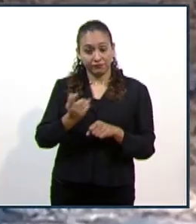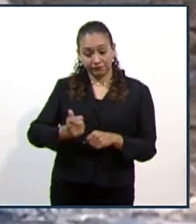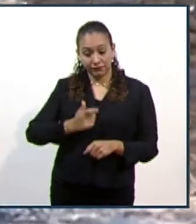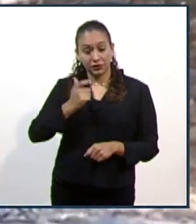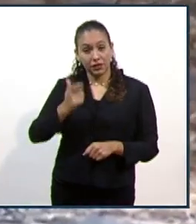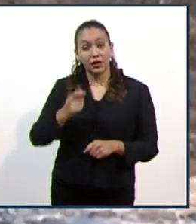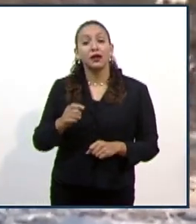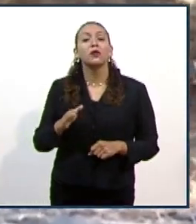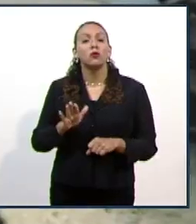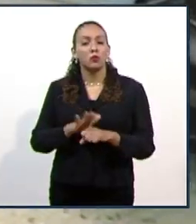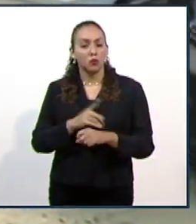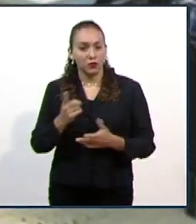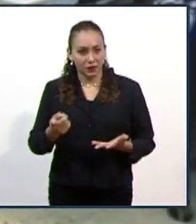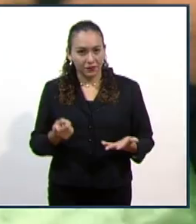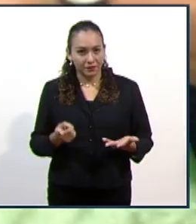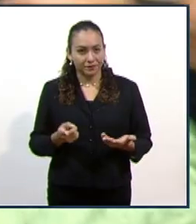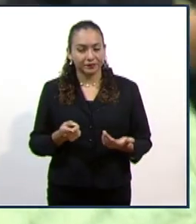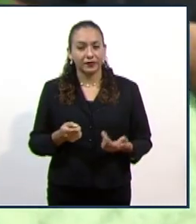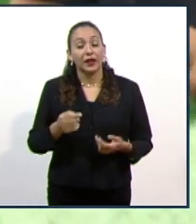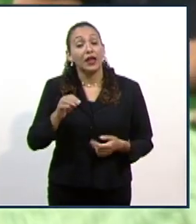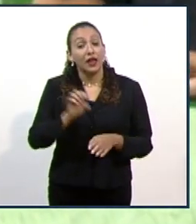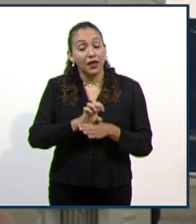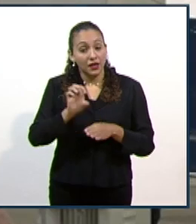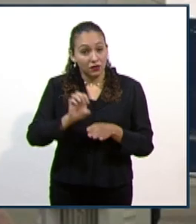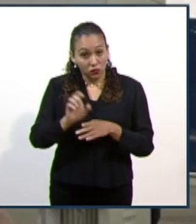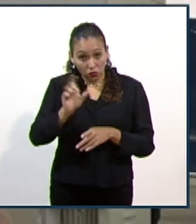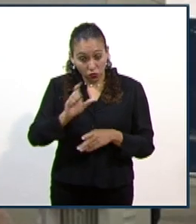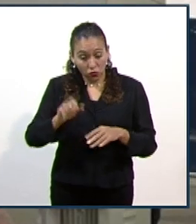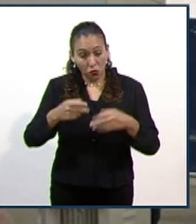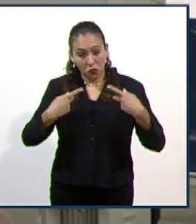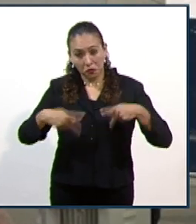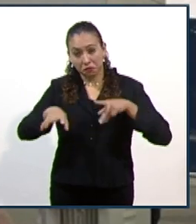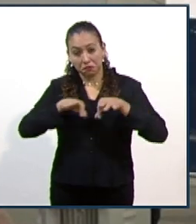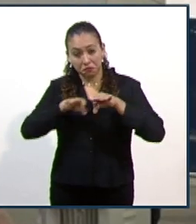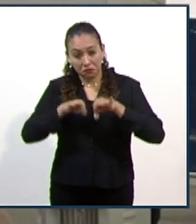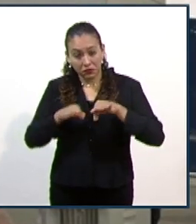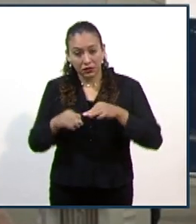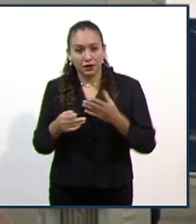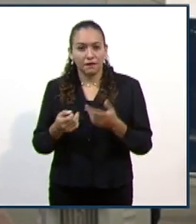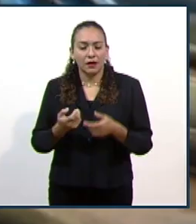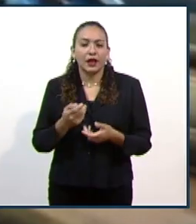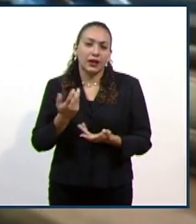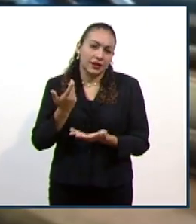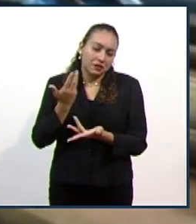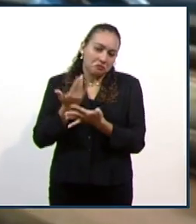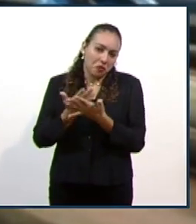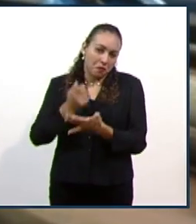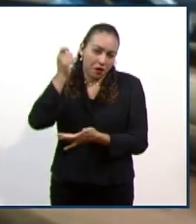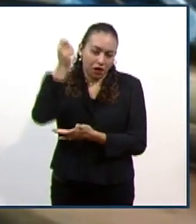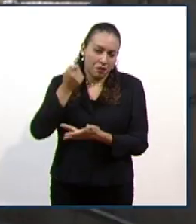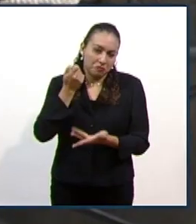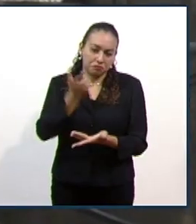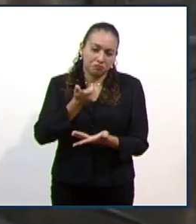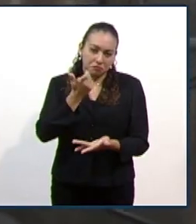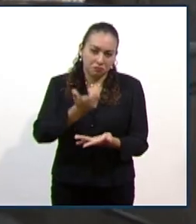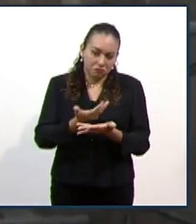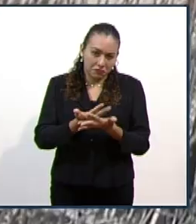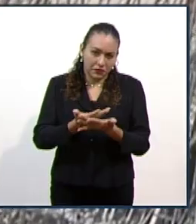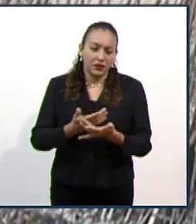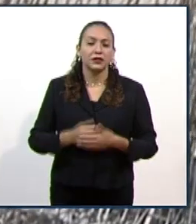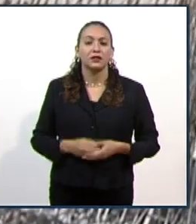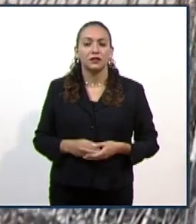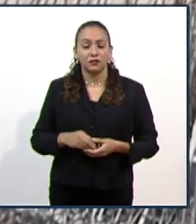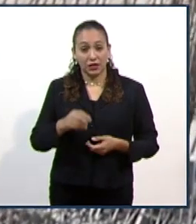por ese riesgo, lo que justifica que la revalorización o modificación del grado de incapacidad se rija por el